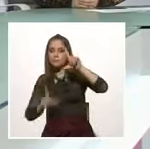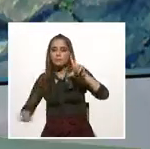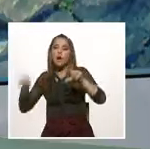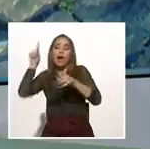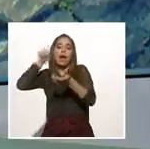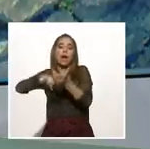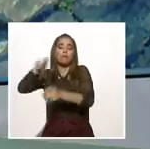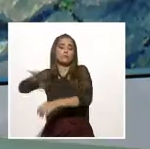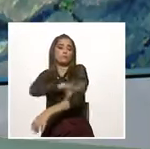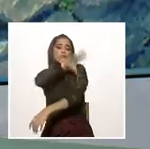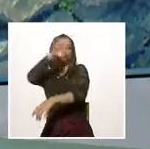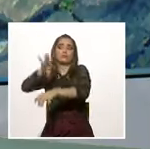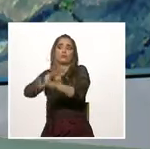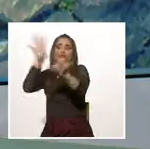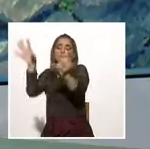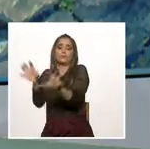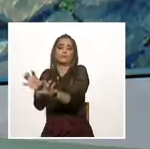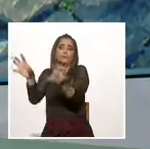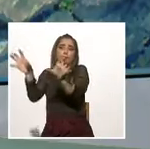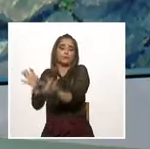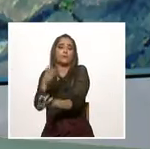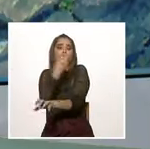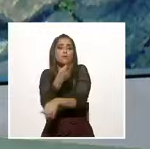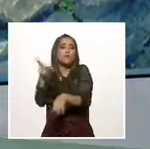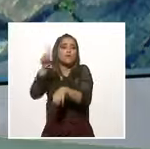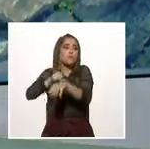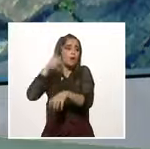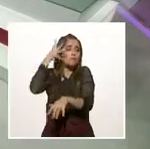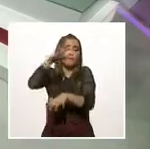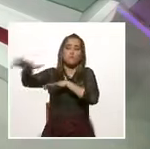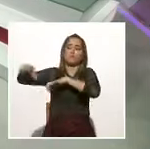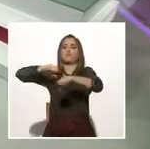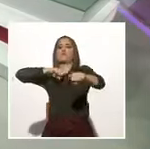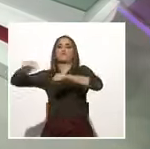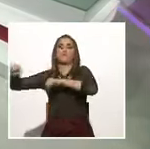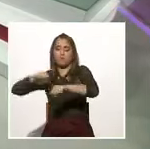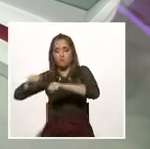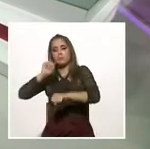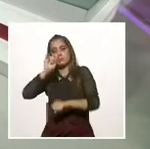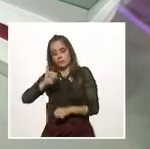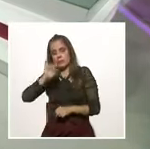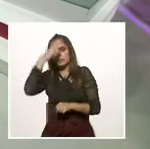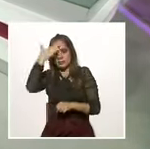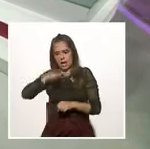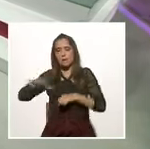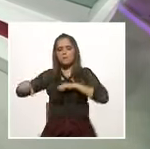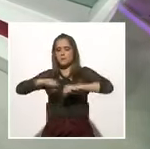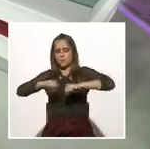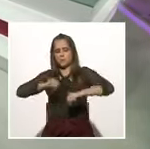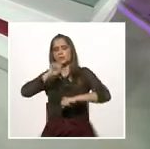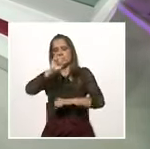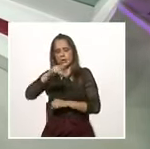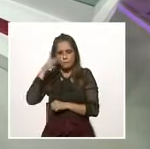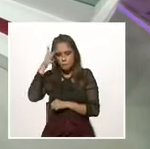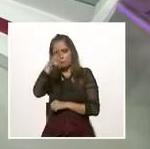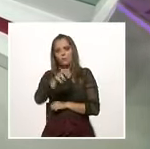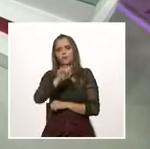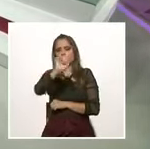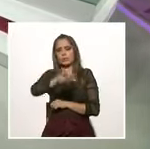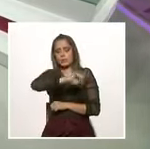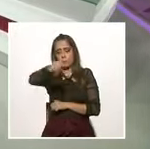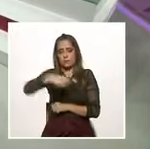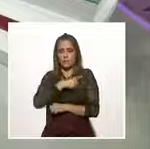cómo actuar, pues es obvio que se van encadenando eventos que nos llevan a una tragedia. Pero si ya sabemos qué va a suceder, tenemos que prepararnos